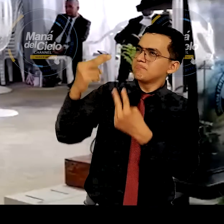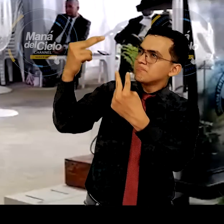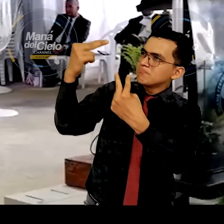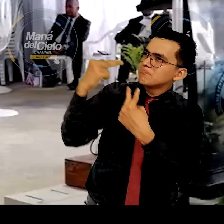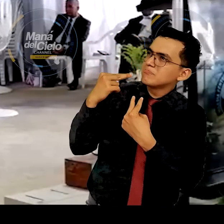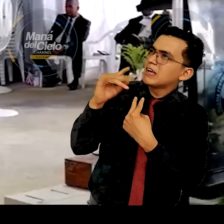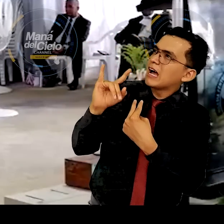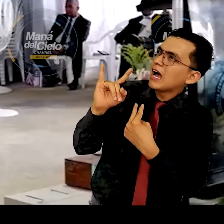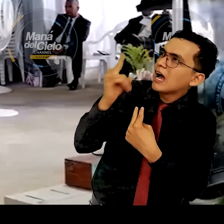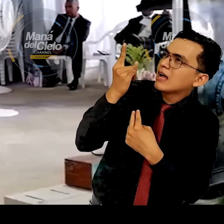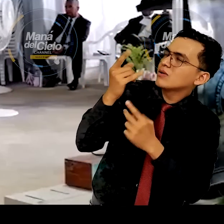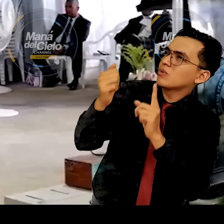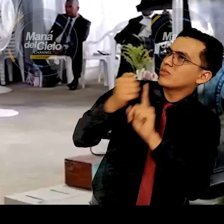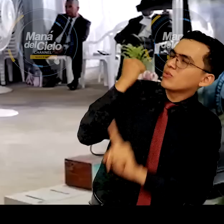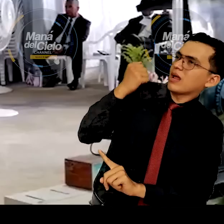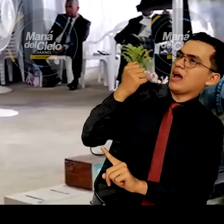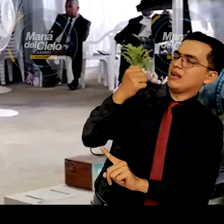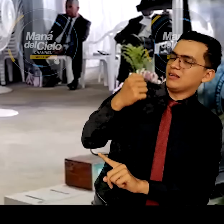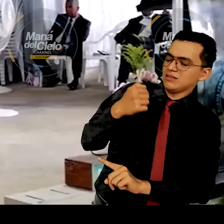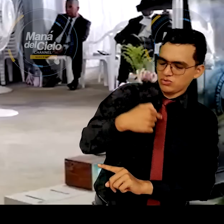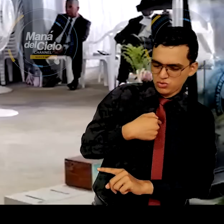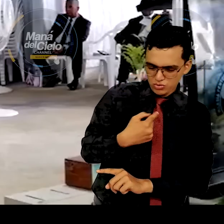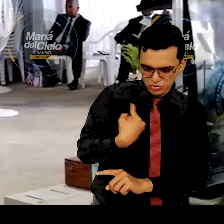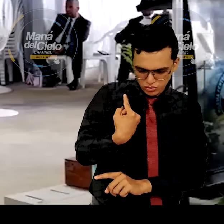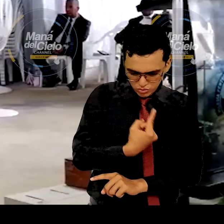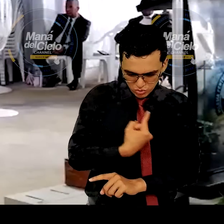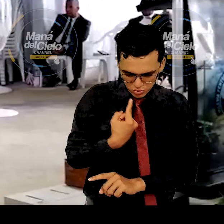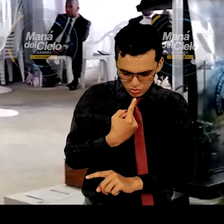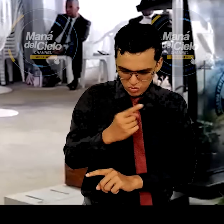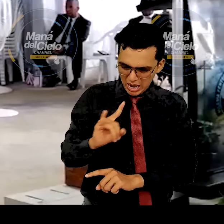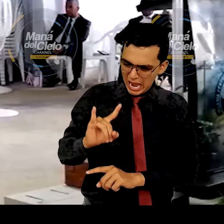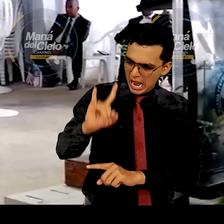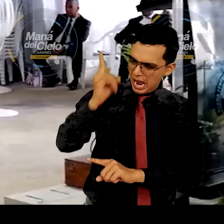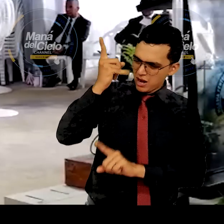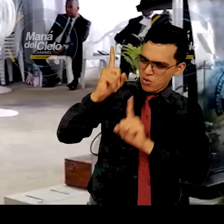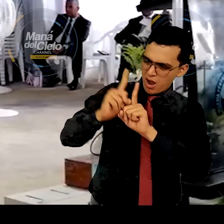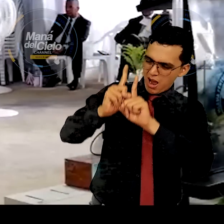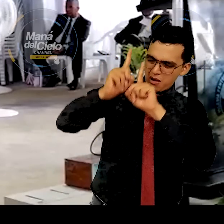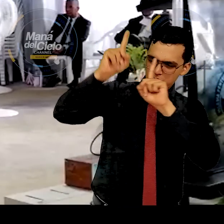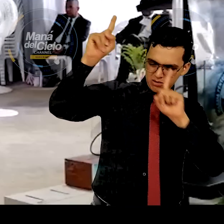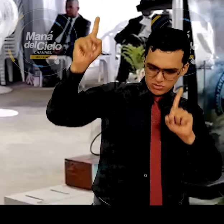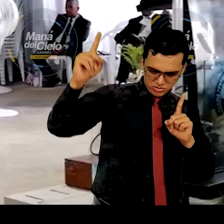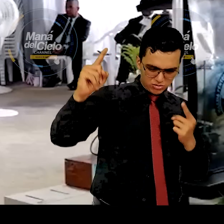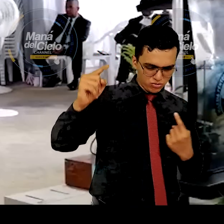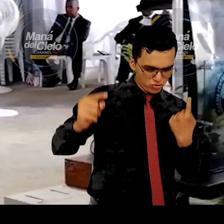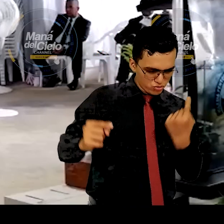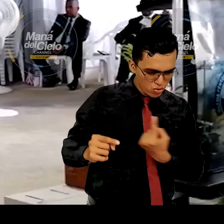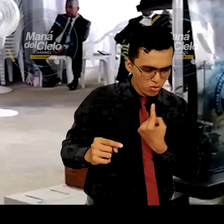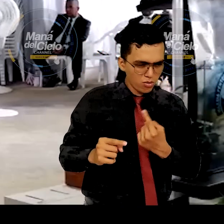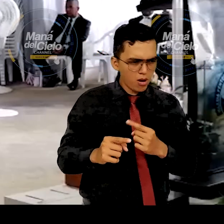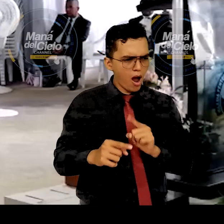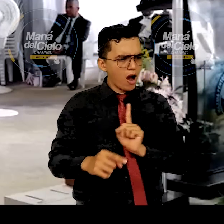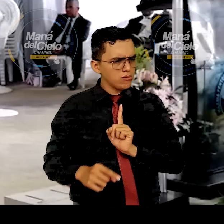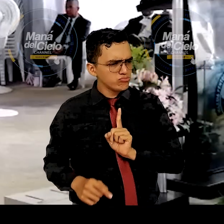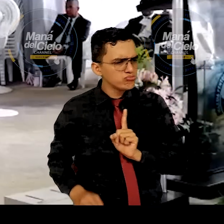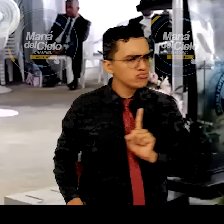¿Será que nos ha abandonado? ¿Será que no saldrá más nunca con nosotros a la guerra?